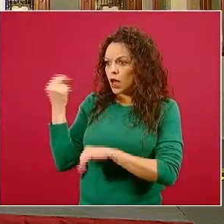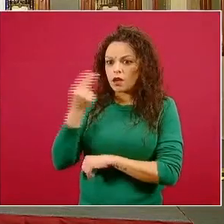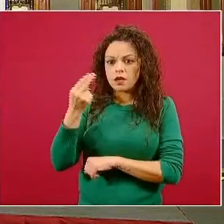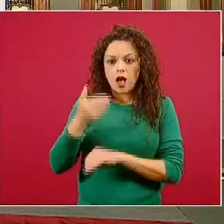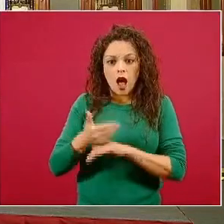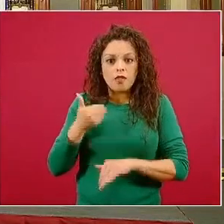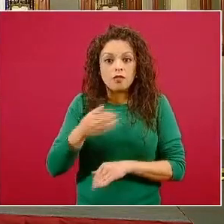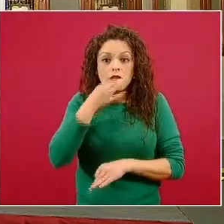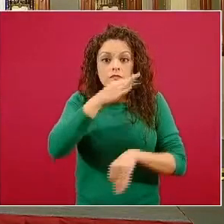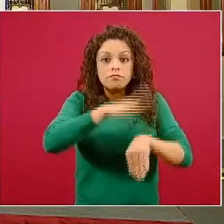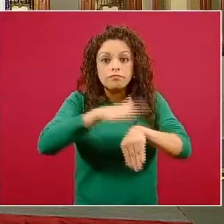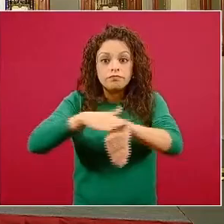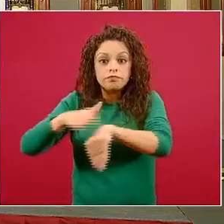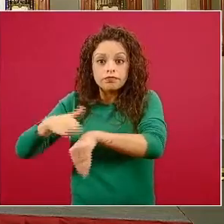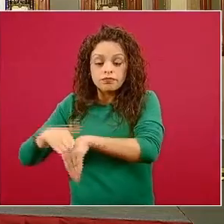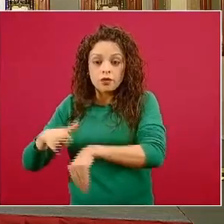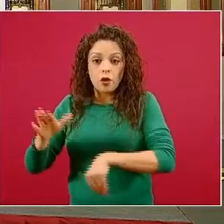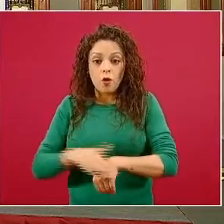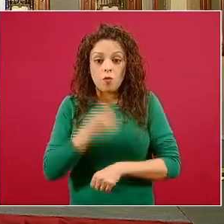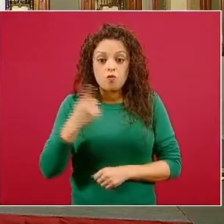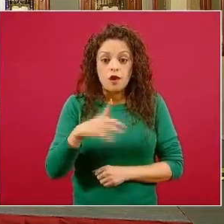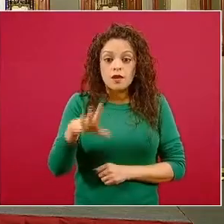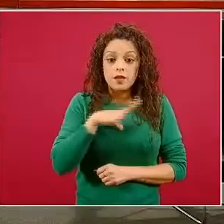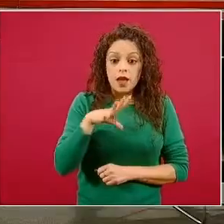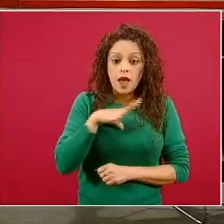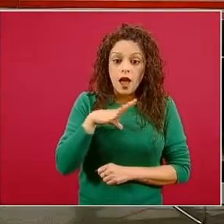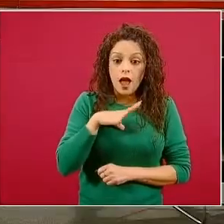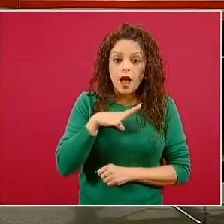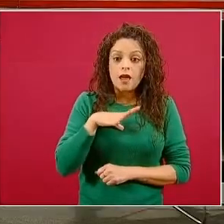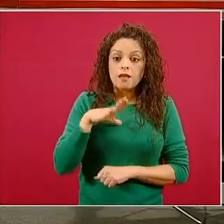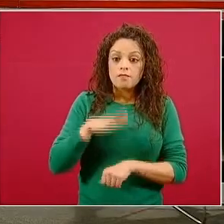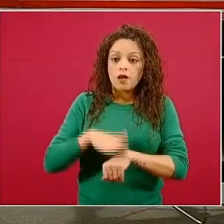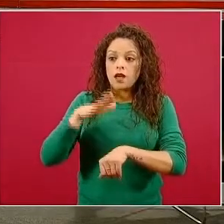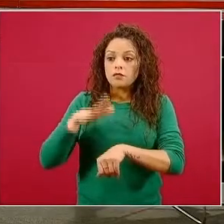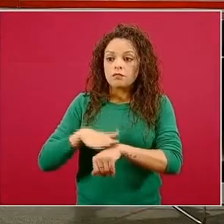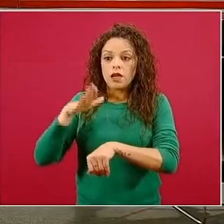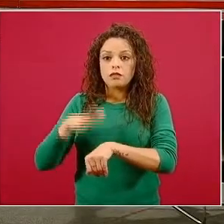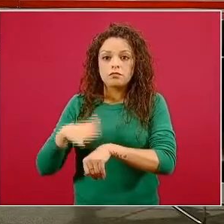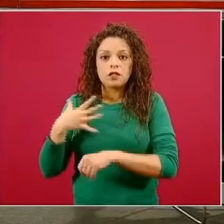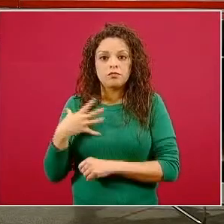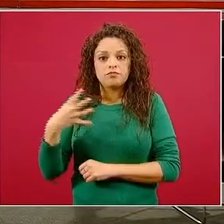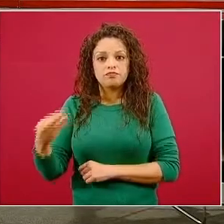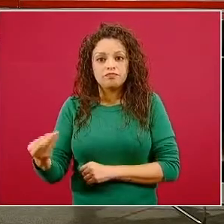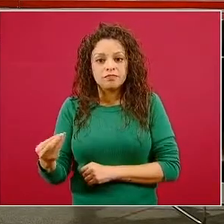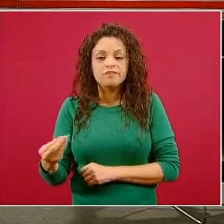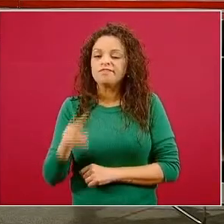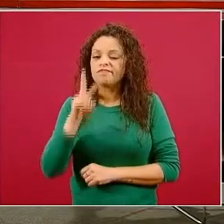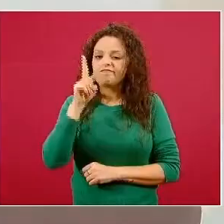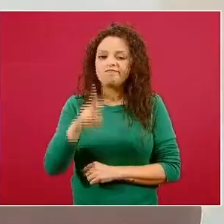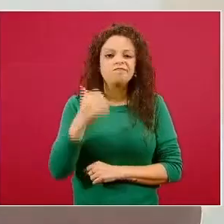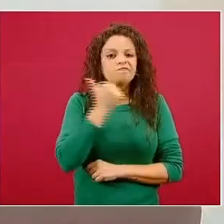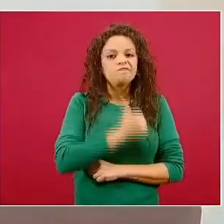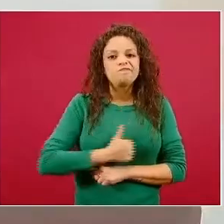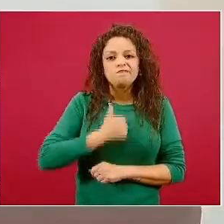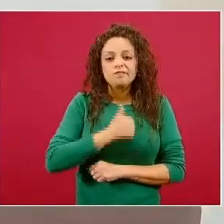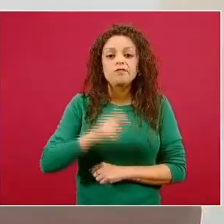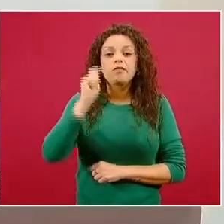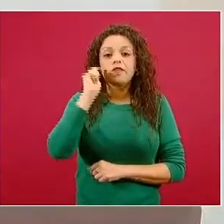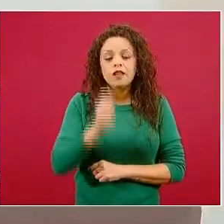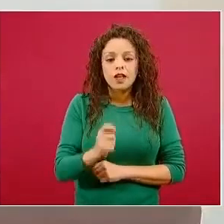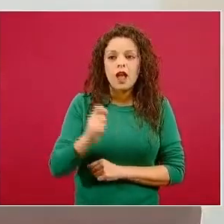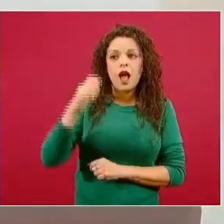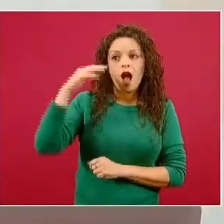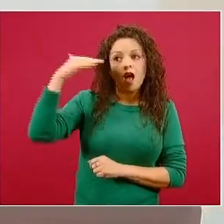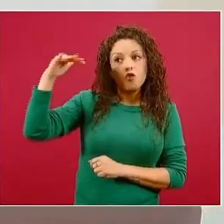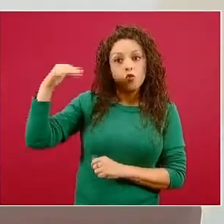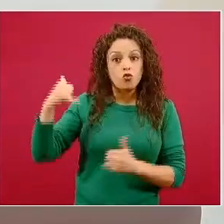tenemos un incremento significativo de nuevos casos desafortunadamente son entre adolescentes y adultos jóvenes. En